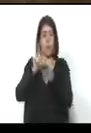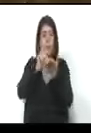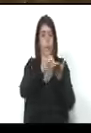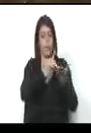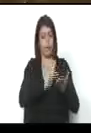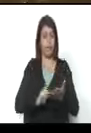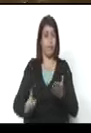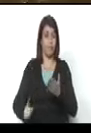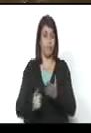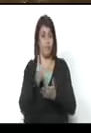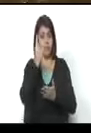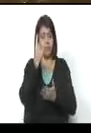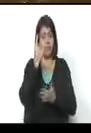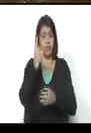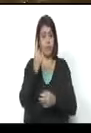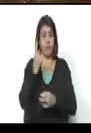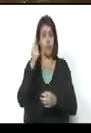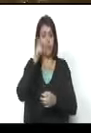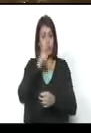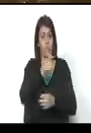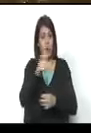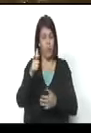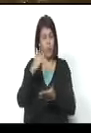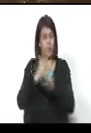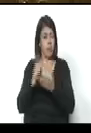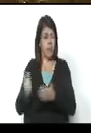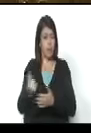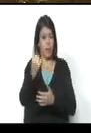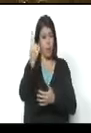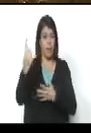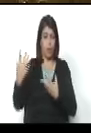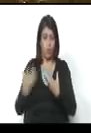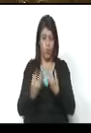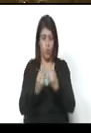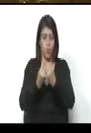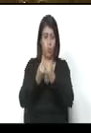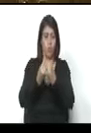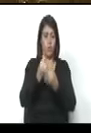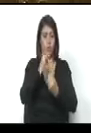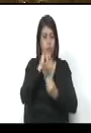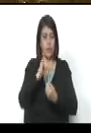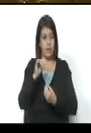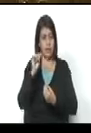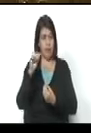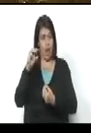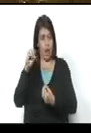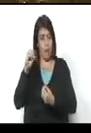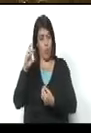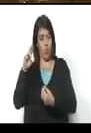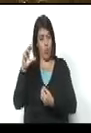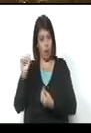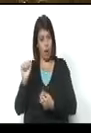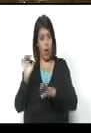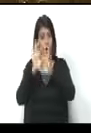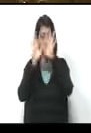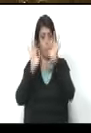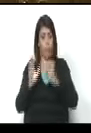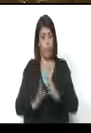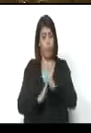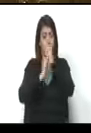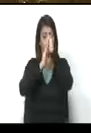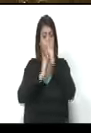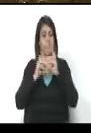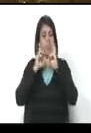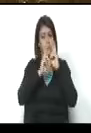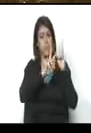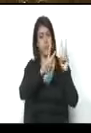participación protagónica con el pueblo por delante, tomado de la raíz zamorana, el modelo con el liderazgo, la